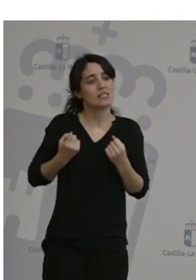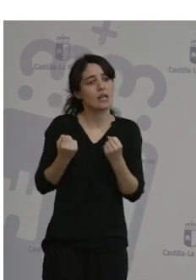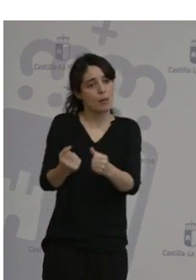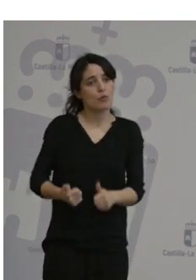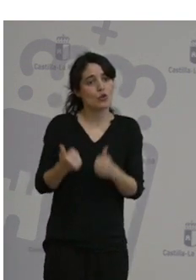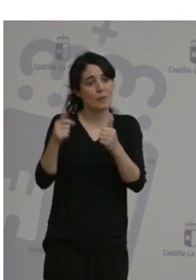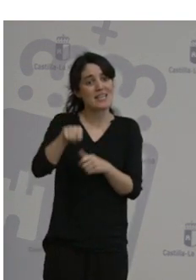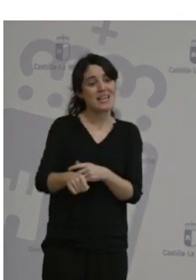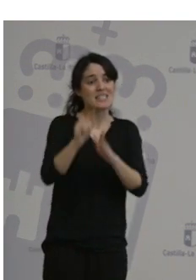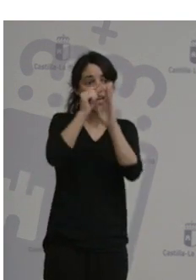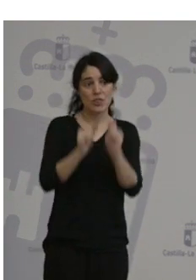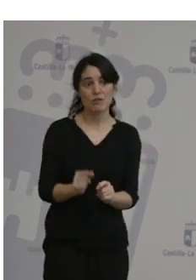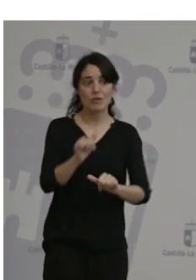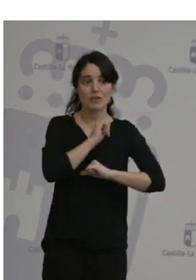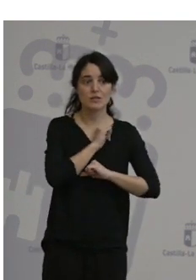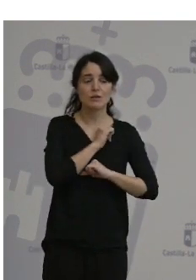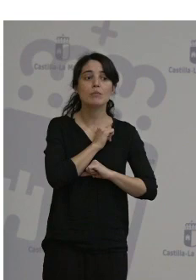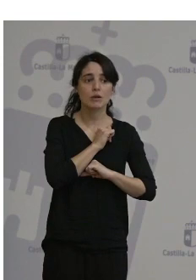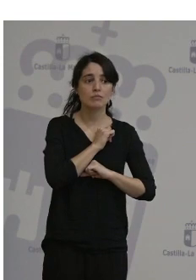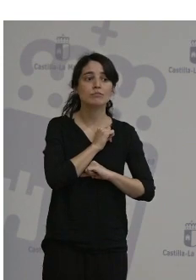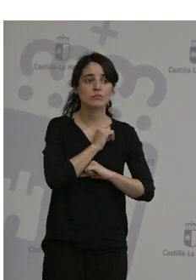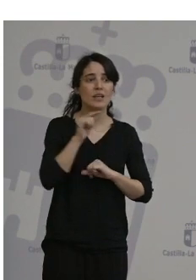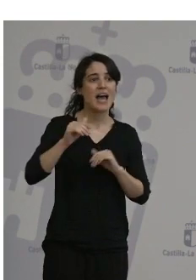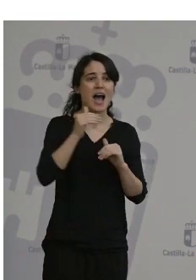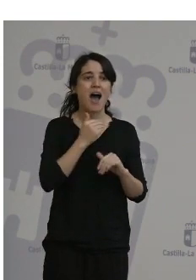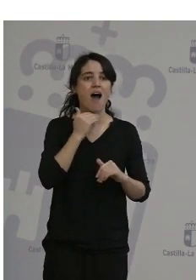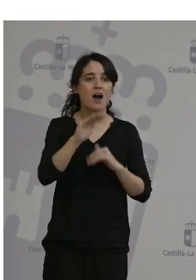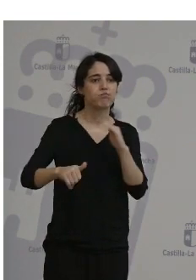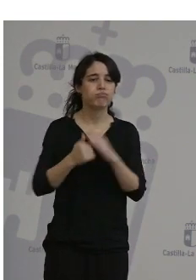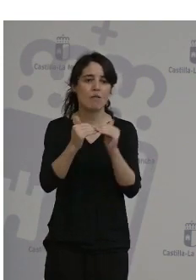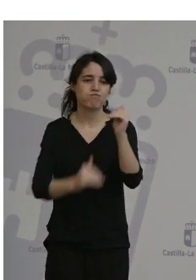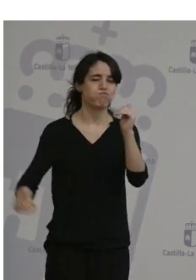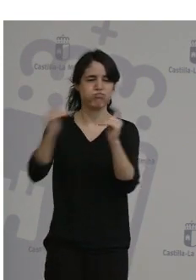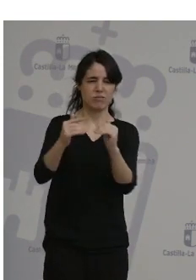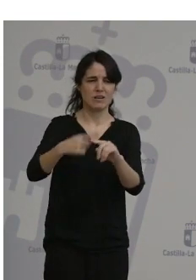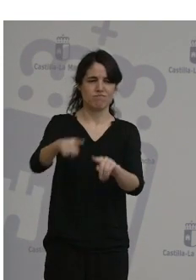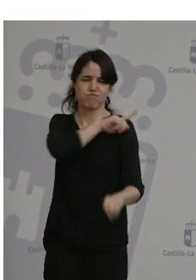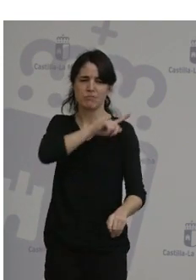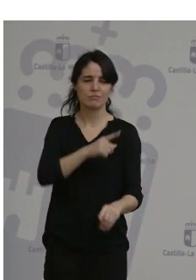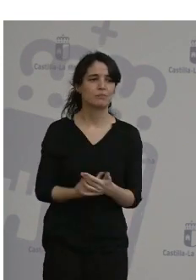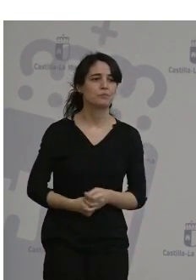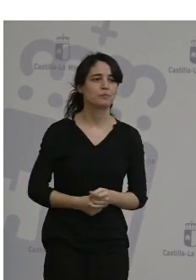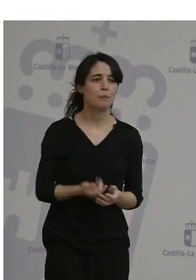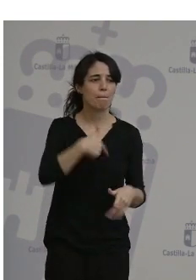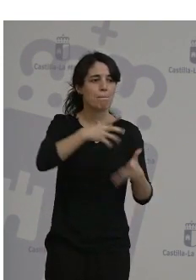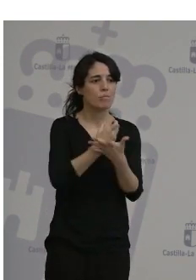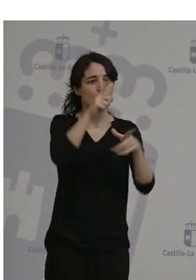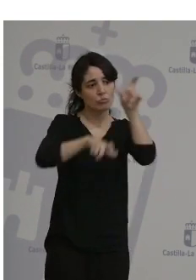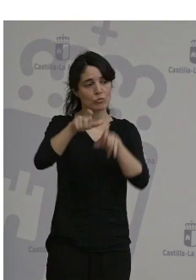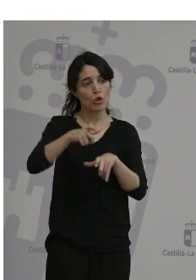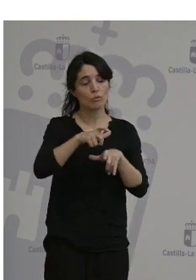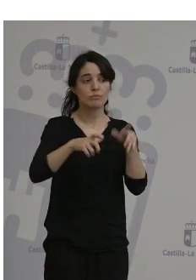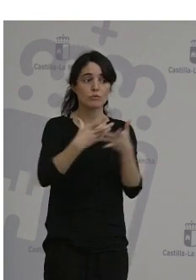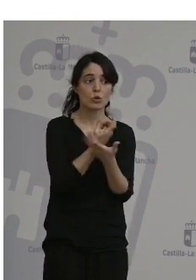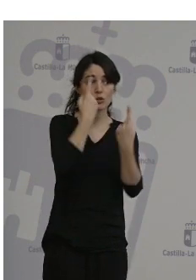cifras de desempleo y tasa de inactividad se disparan de forma abrumadora. Todas sabemos que el empleo para las personas con